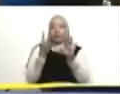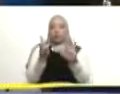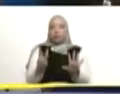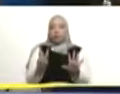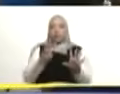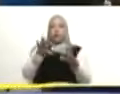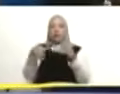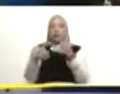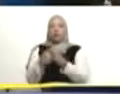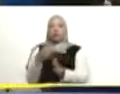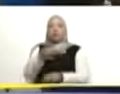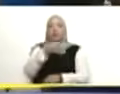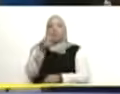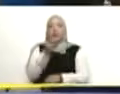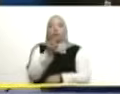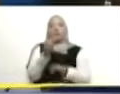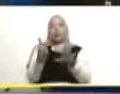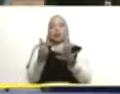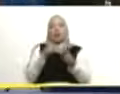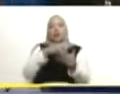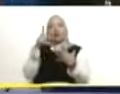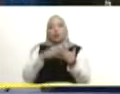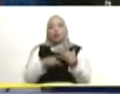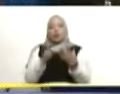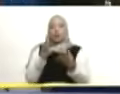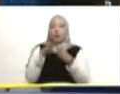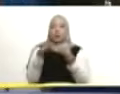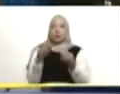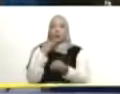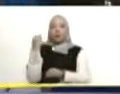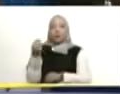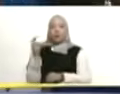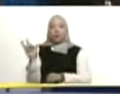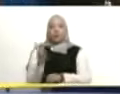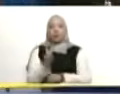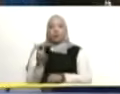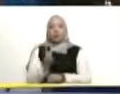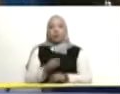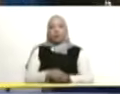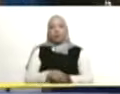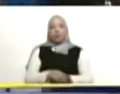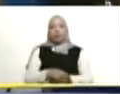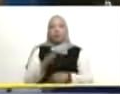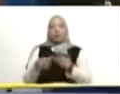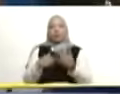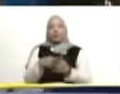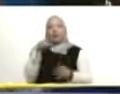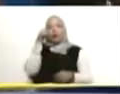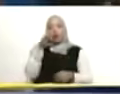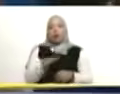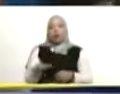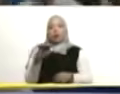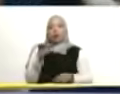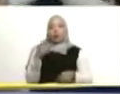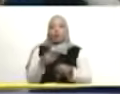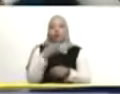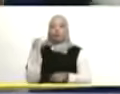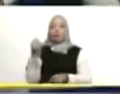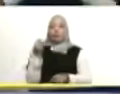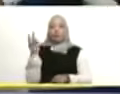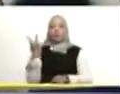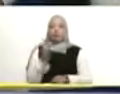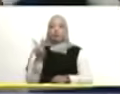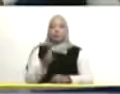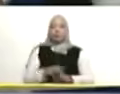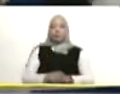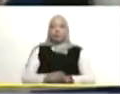vértices, 26 programas para toda la juventud venezolana. Ha llegado la nueva hora de la juventud.